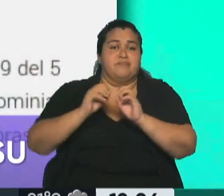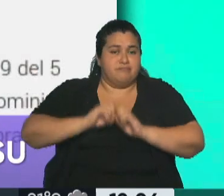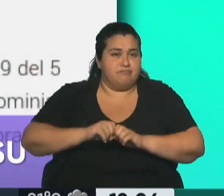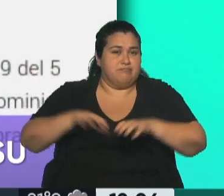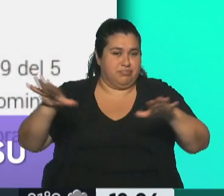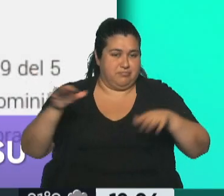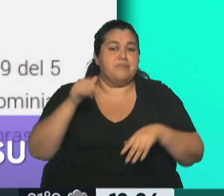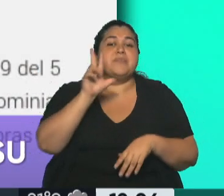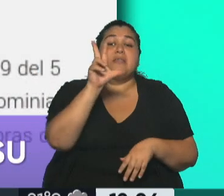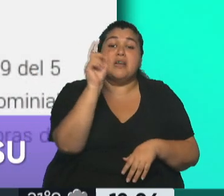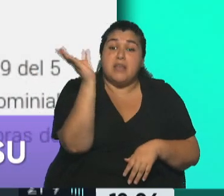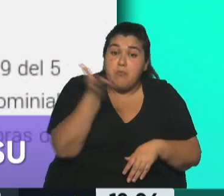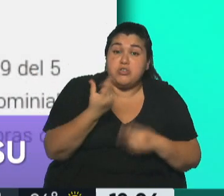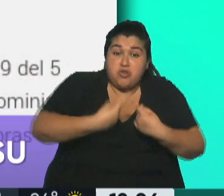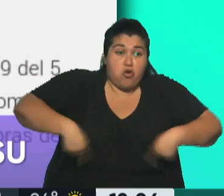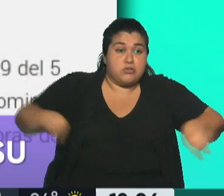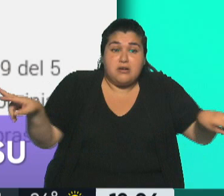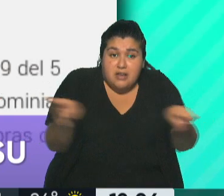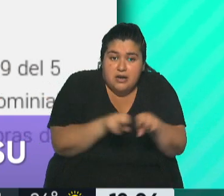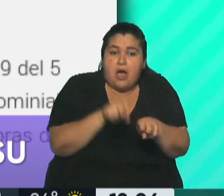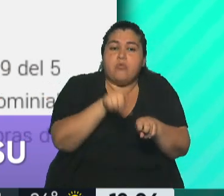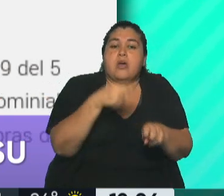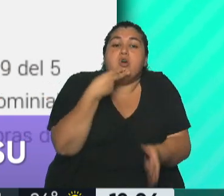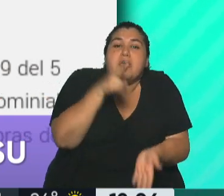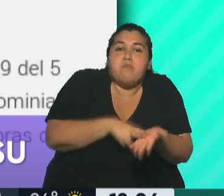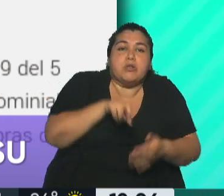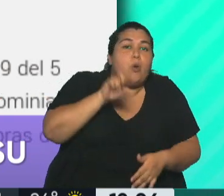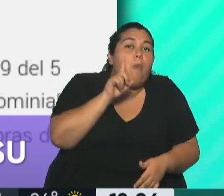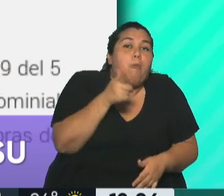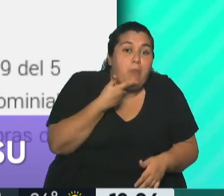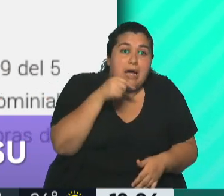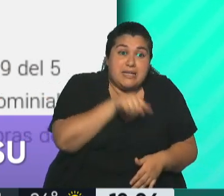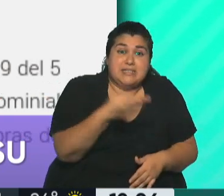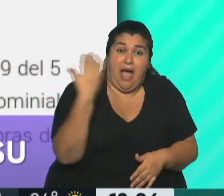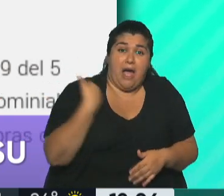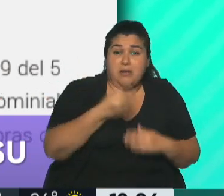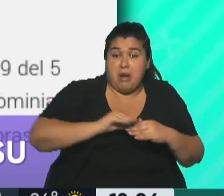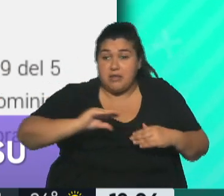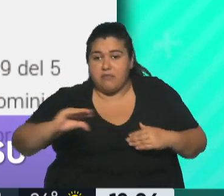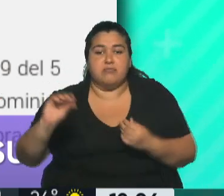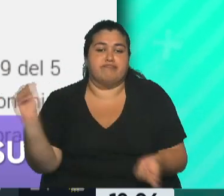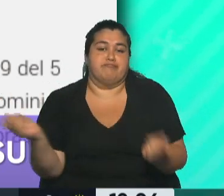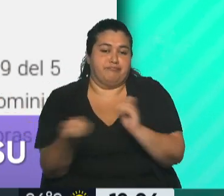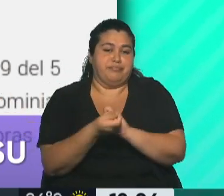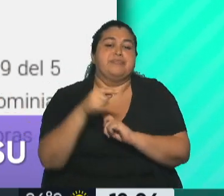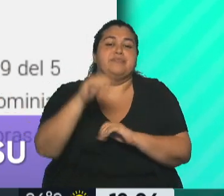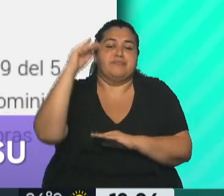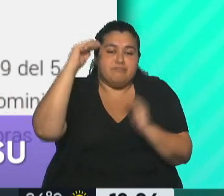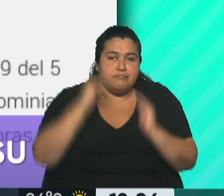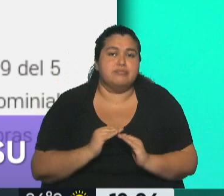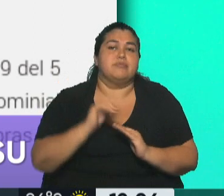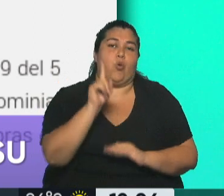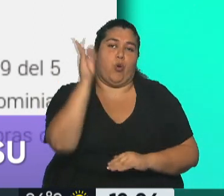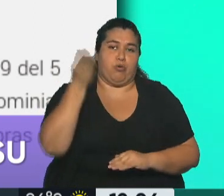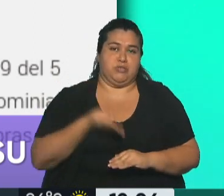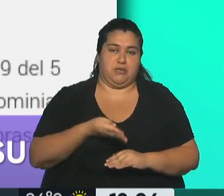30% de lo recaudado mediante el impuesto país que se destinaba al fisu redujo a solo 1%